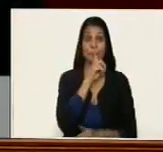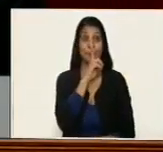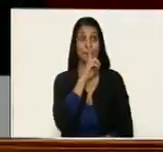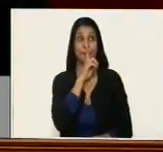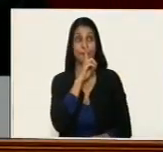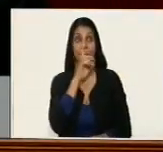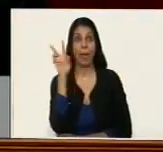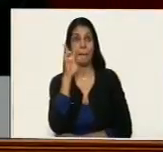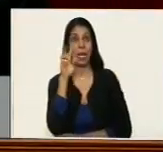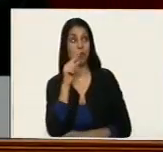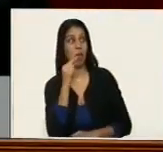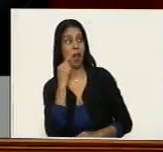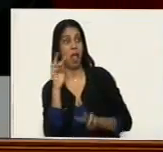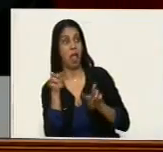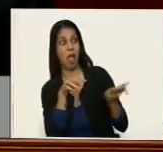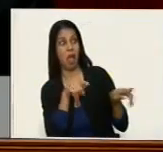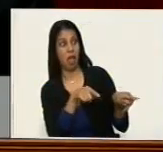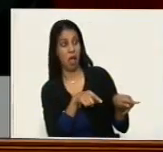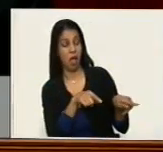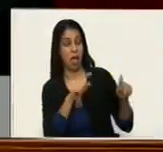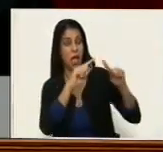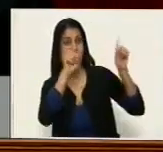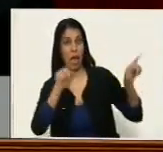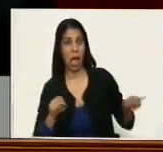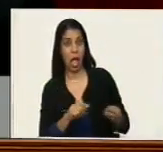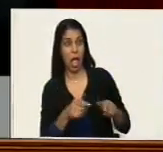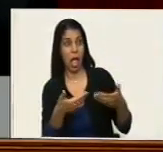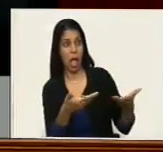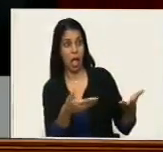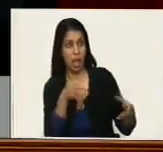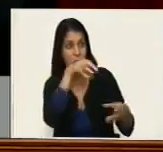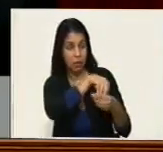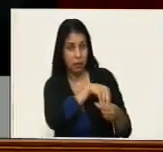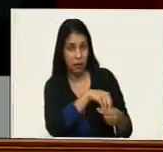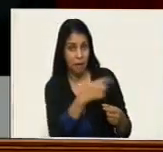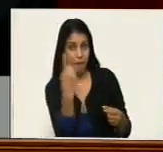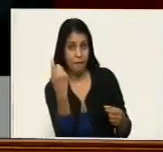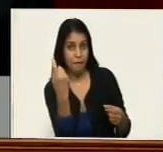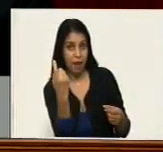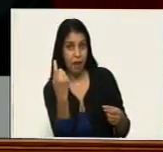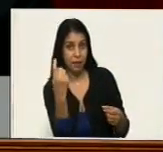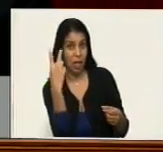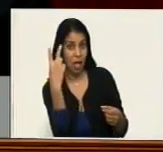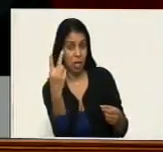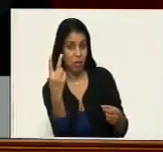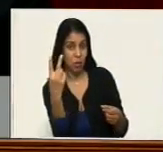Venezuela, una caja de clac, le faltaban